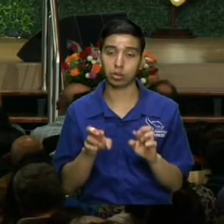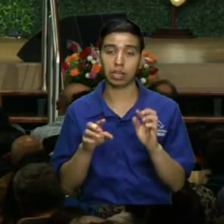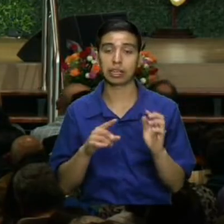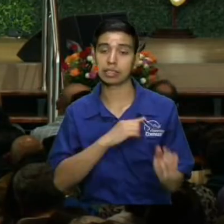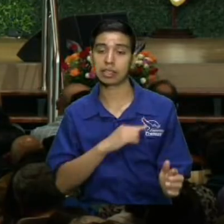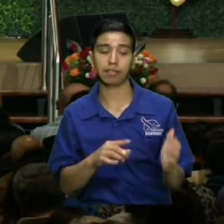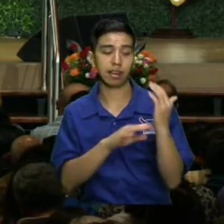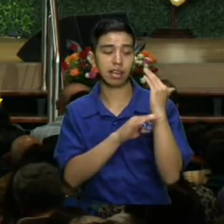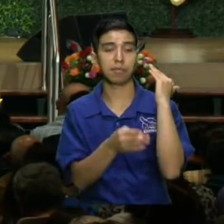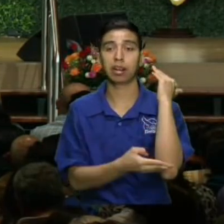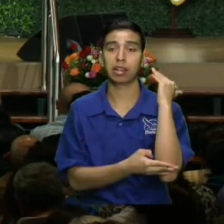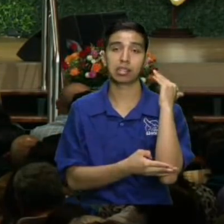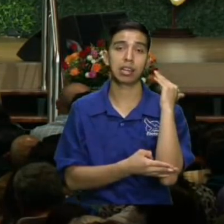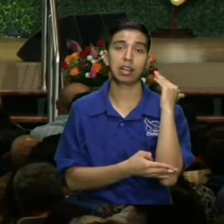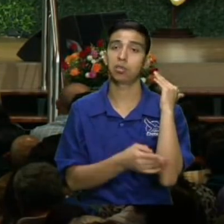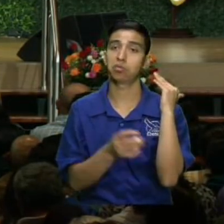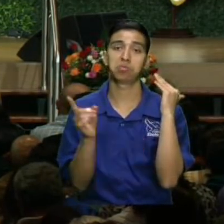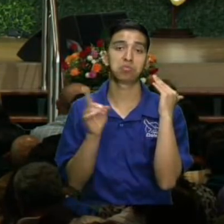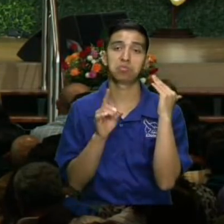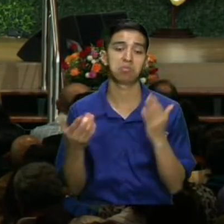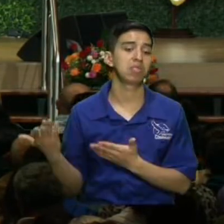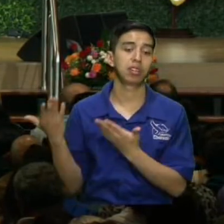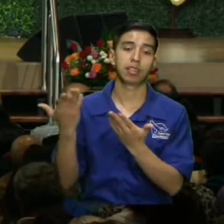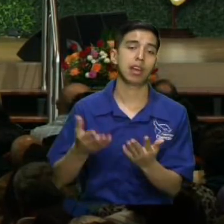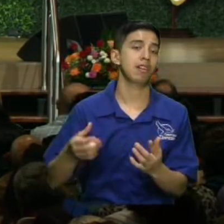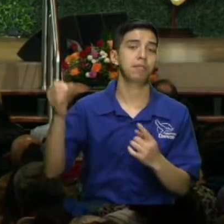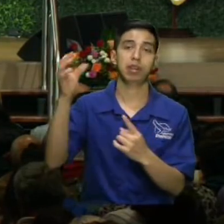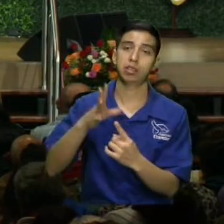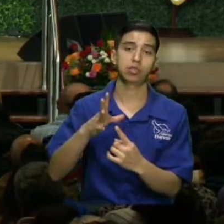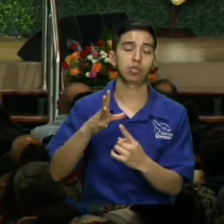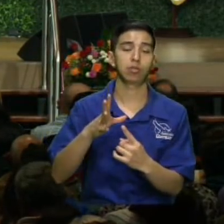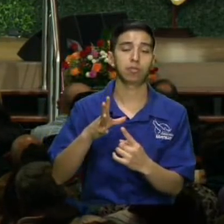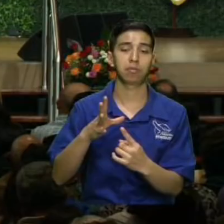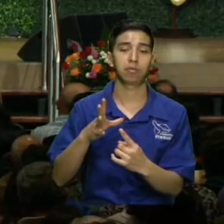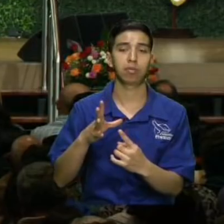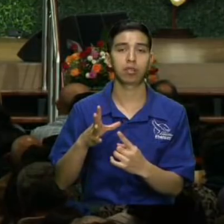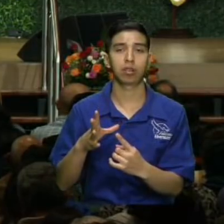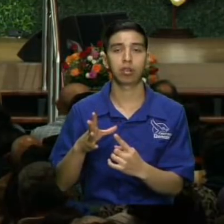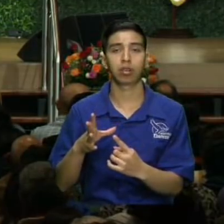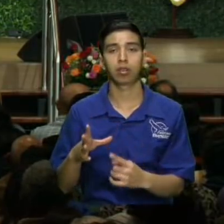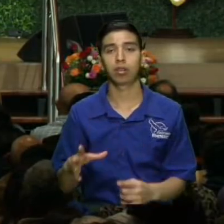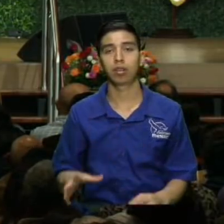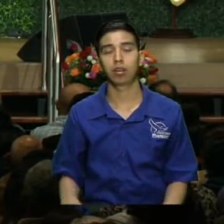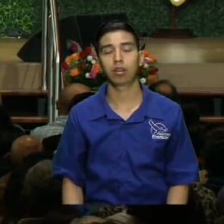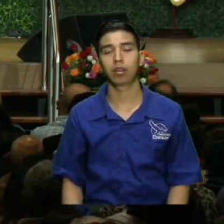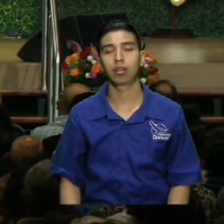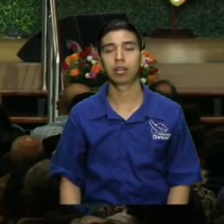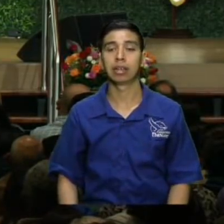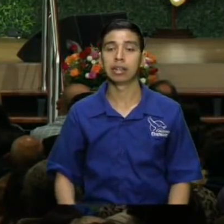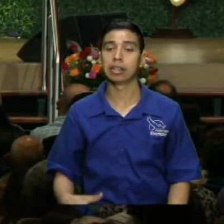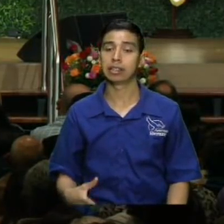sino que por derecho se los daba al hijo de la aborrecida, porque ese había nacido antes.